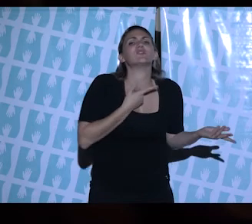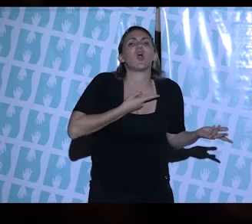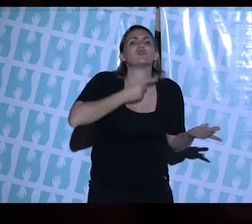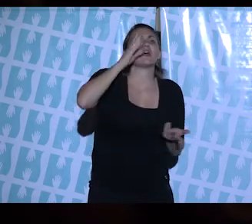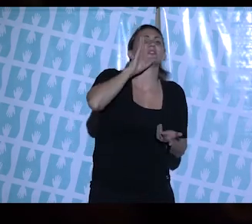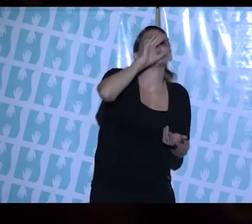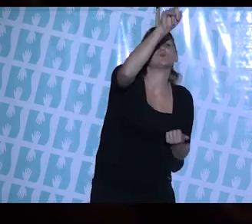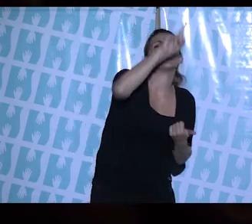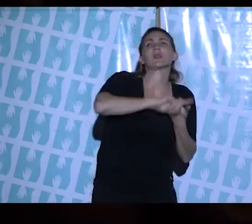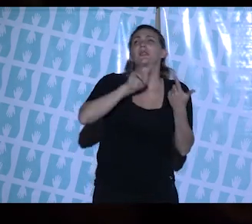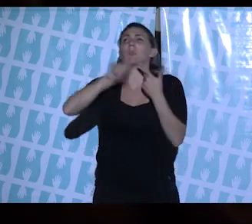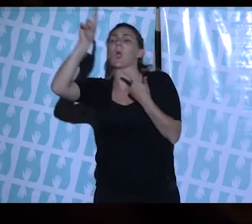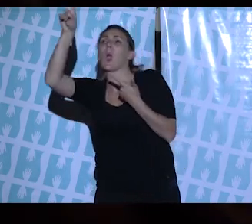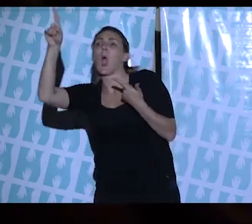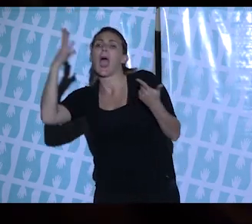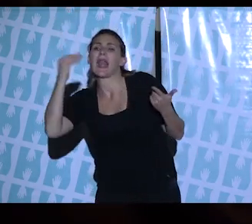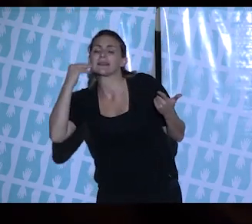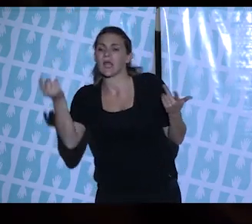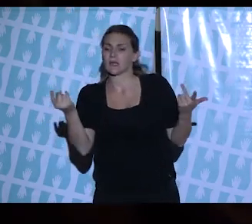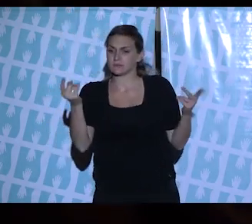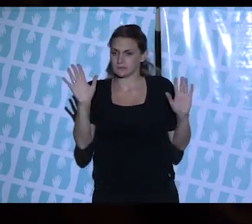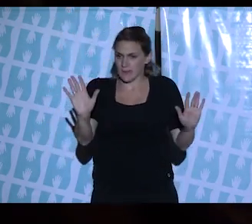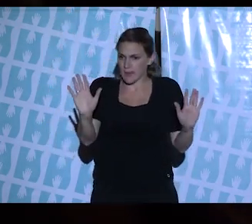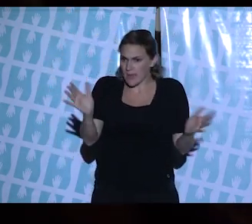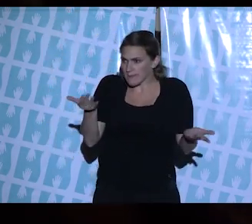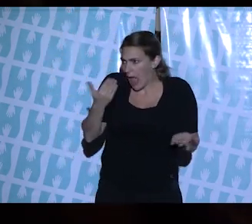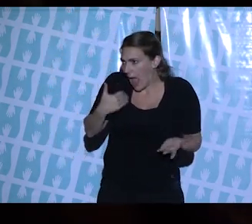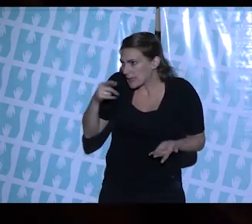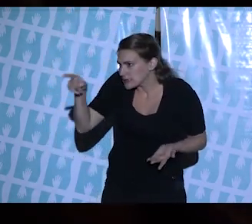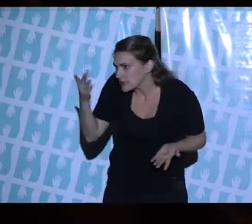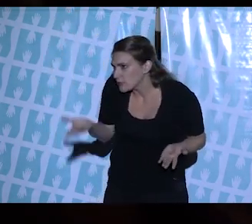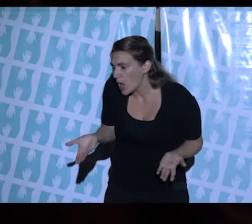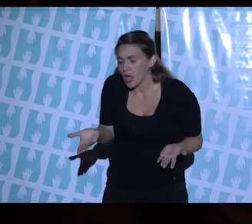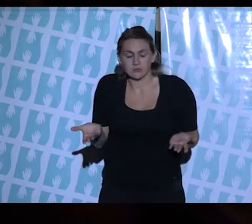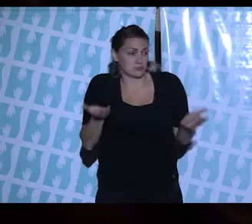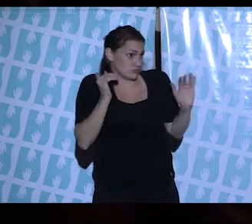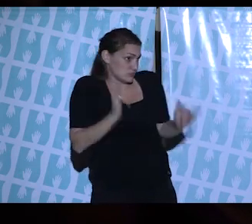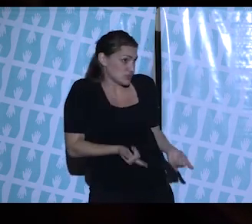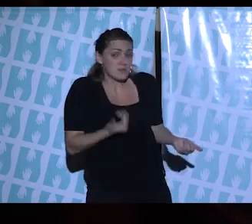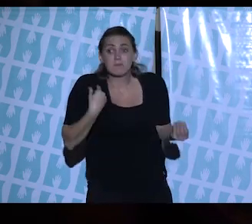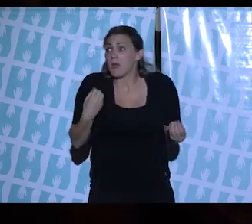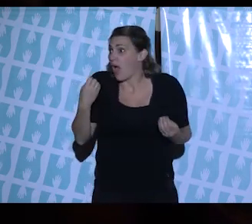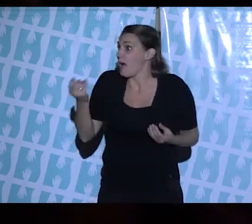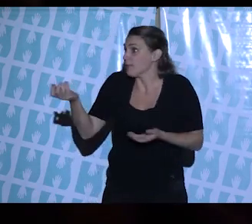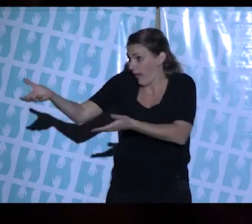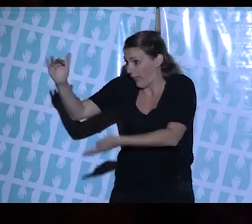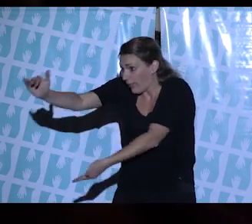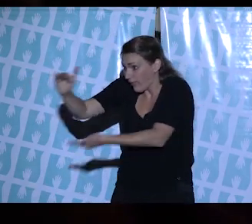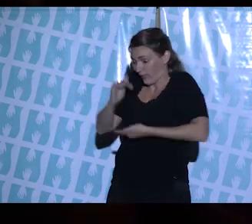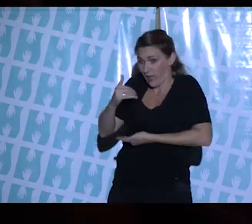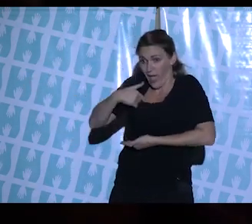Le digo: señor, usted es argentino, ¿por qué no dona a los que hacemos investigación en la Argentina y que